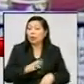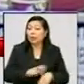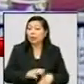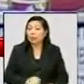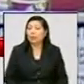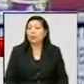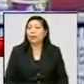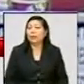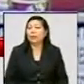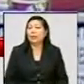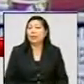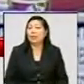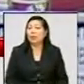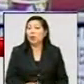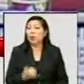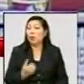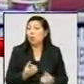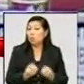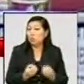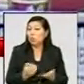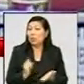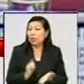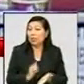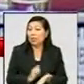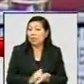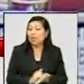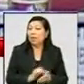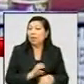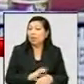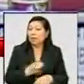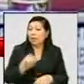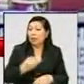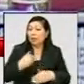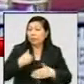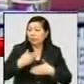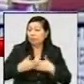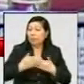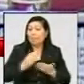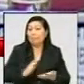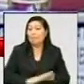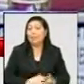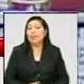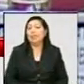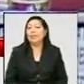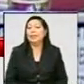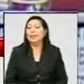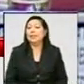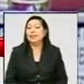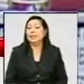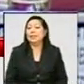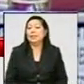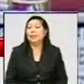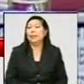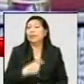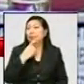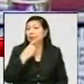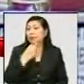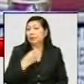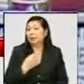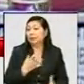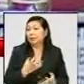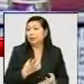escoliosis idiopática y muchos también de escoliosis degenerativa. La verdad es que